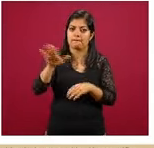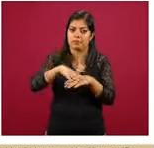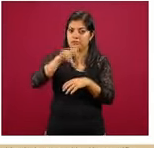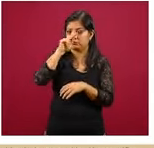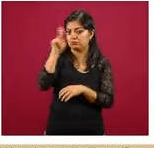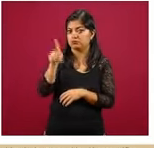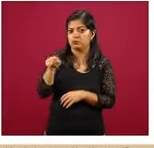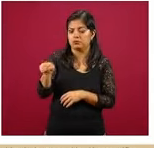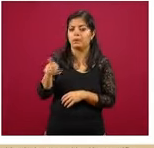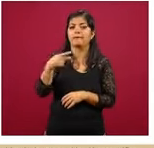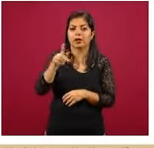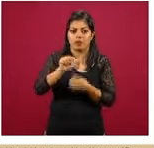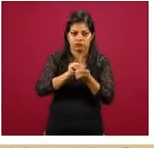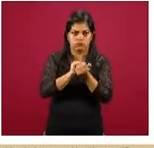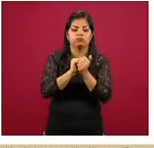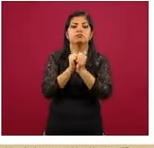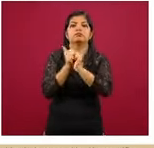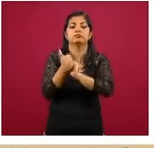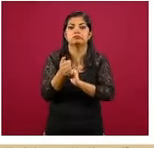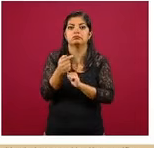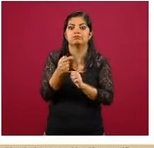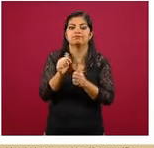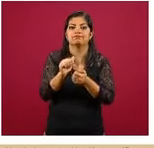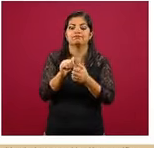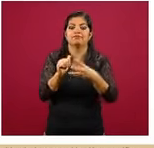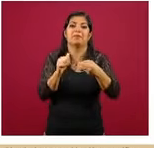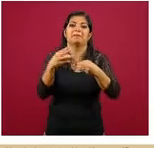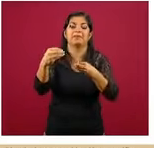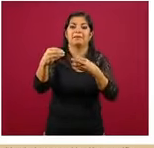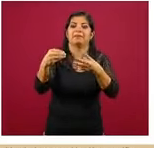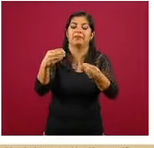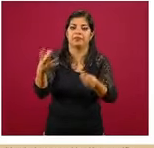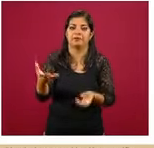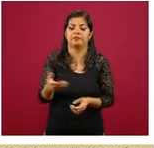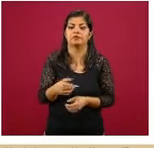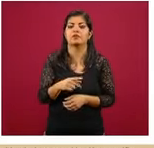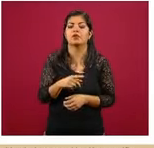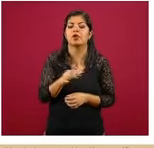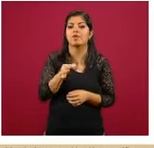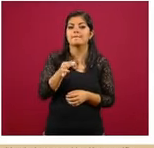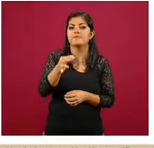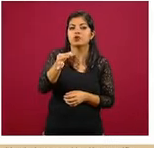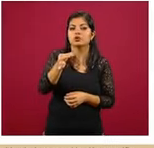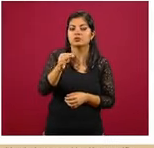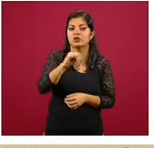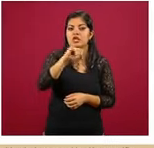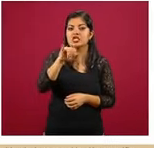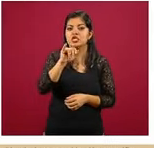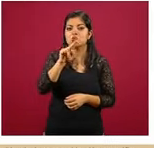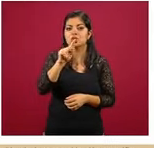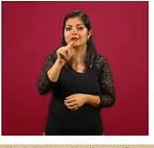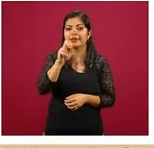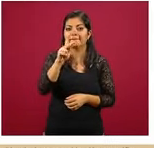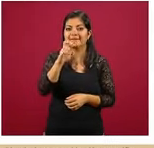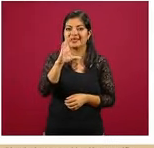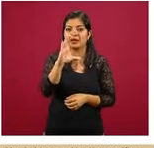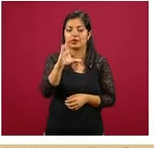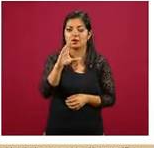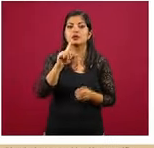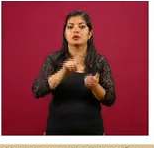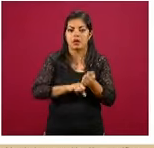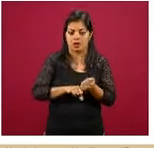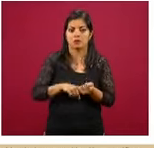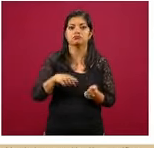con una tendencia que fue la que alimentó la que vimos en el estado. En el caso de Jiutepec, vemos que tuvo